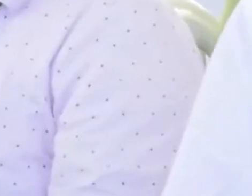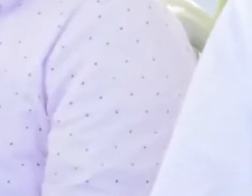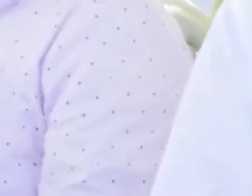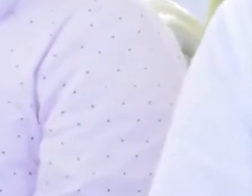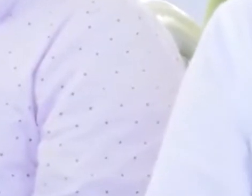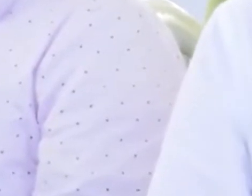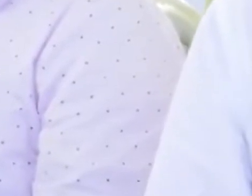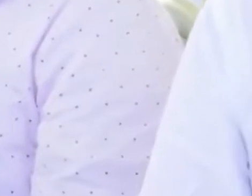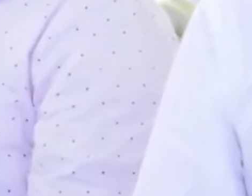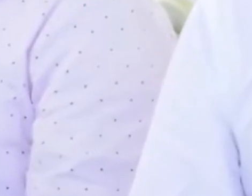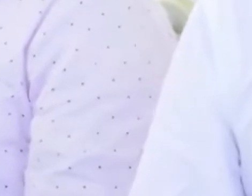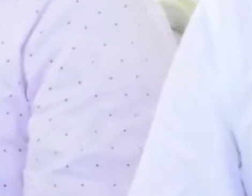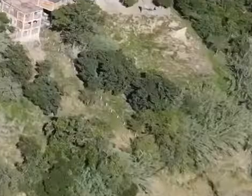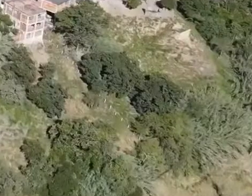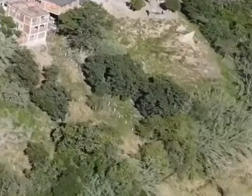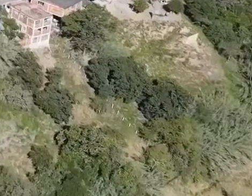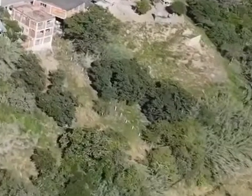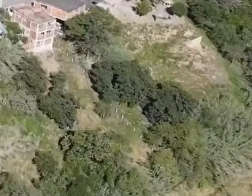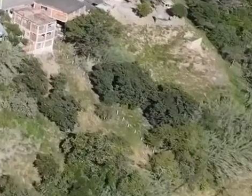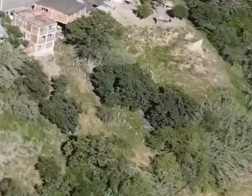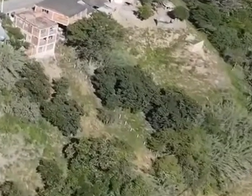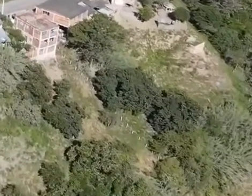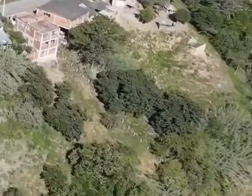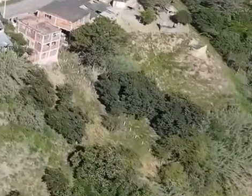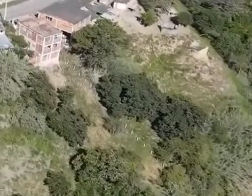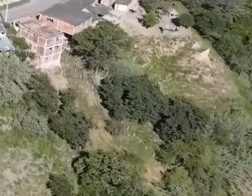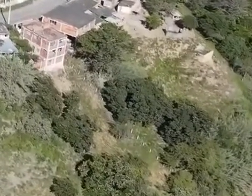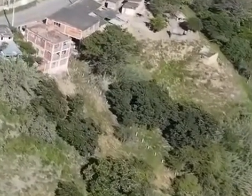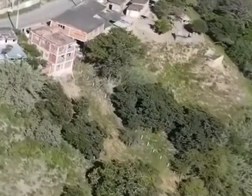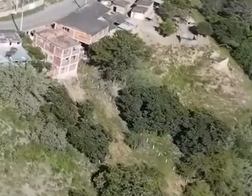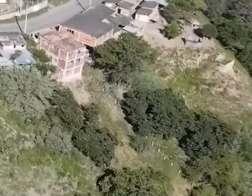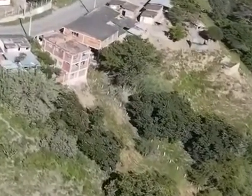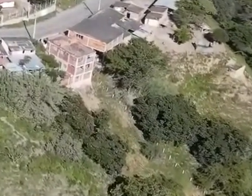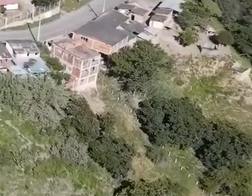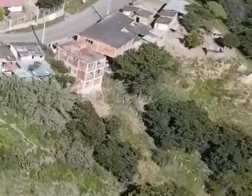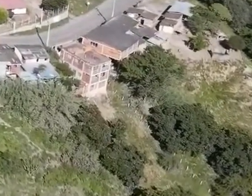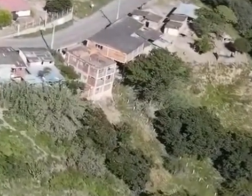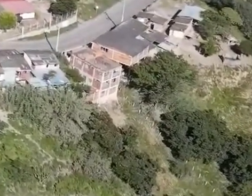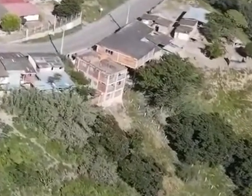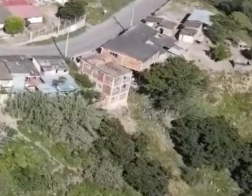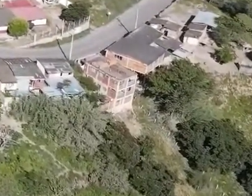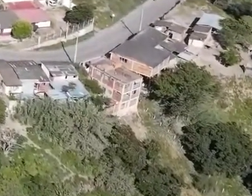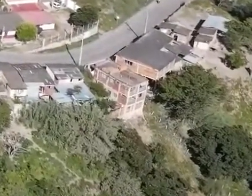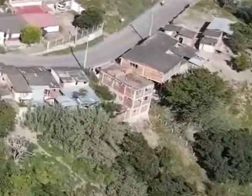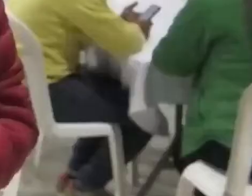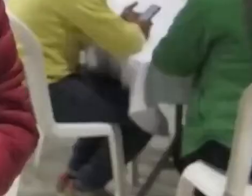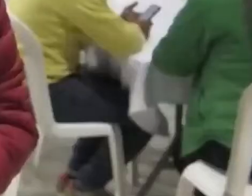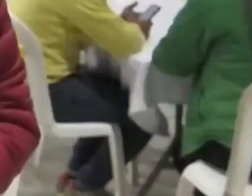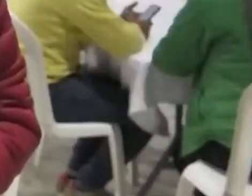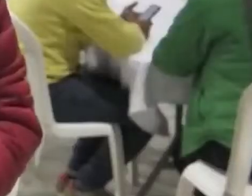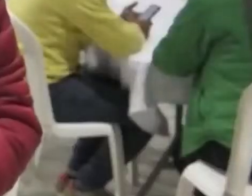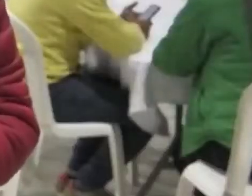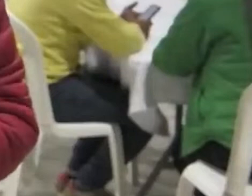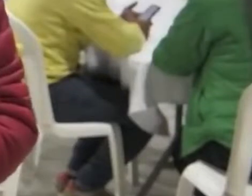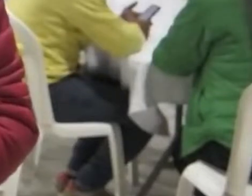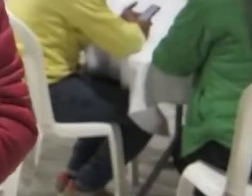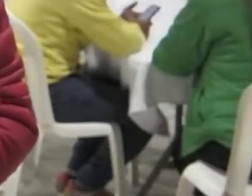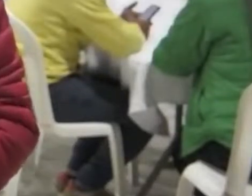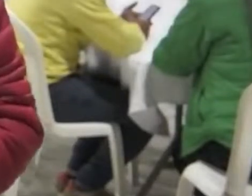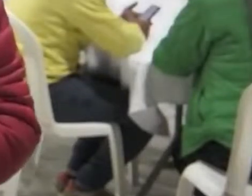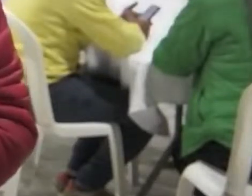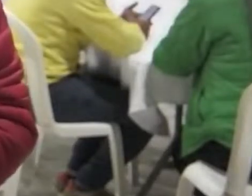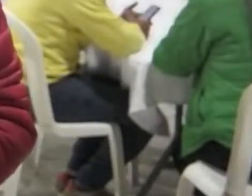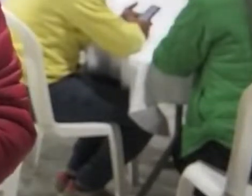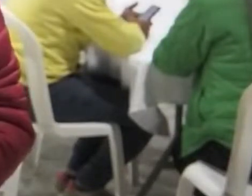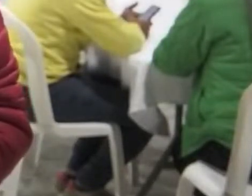Tipacoque, en un rincón de los más alejados del departamento, demostrando que somos unidad, que seguimos